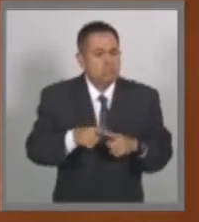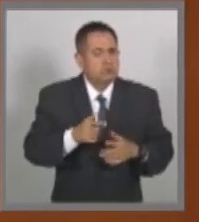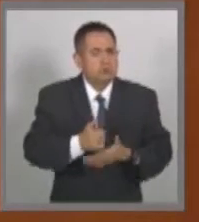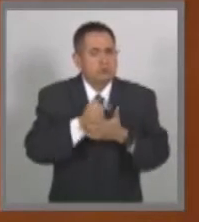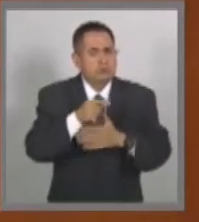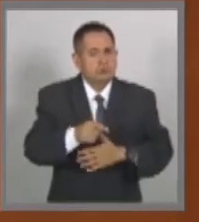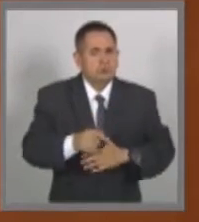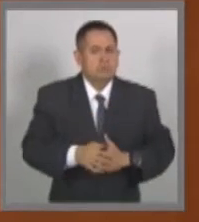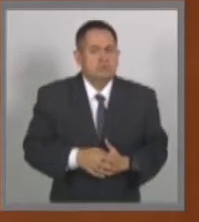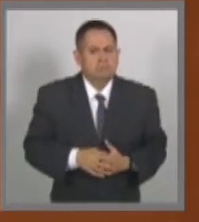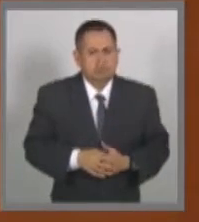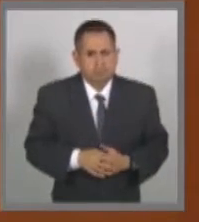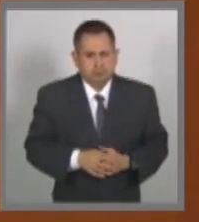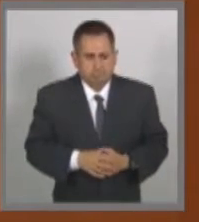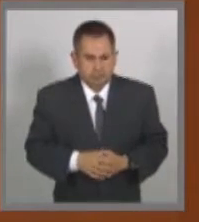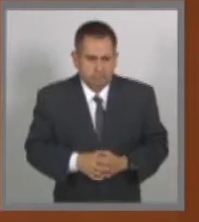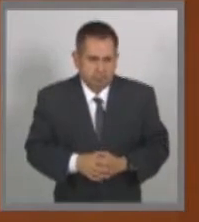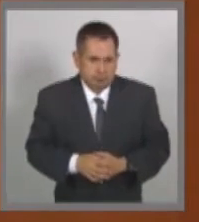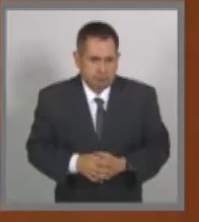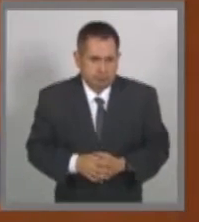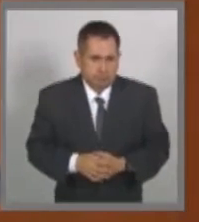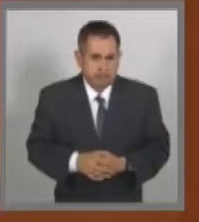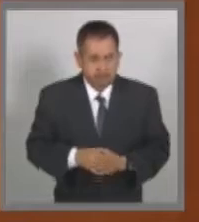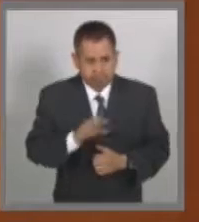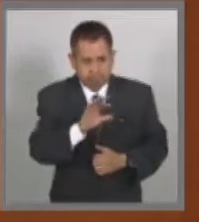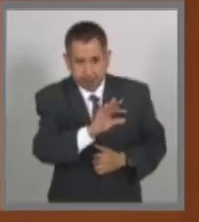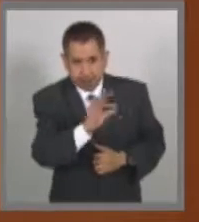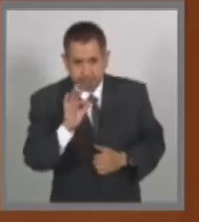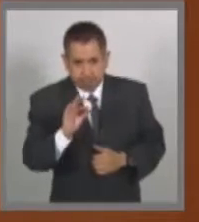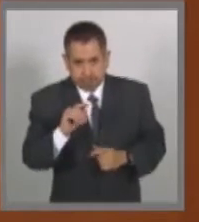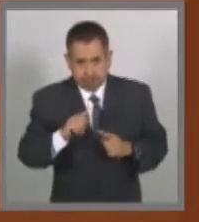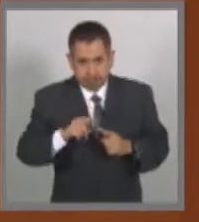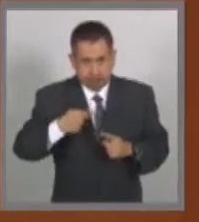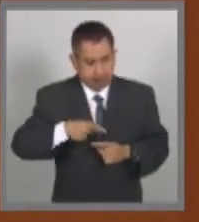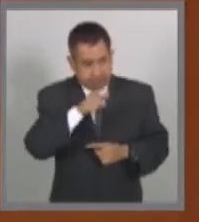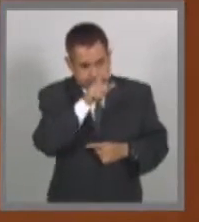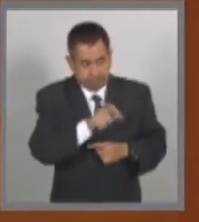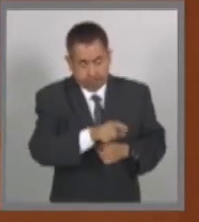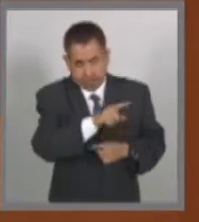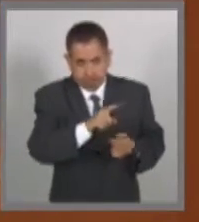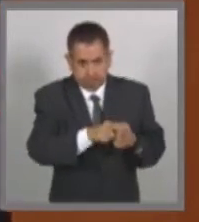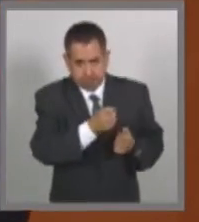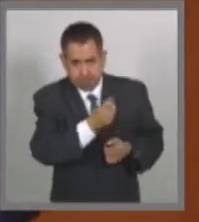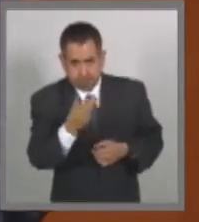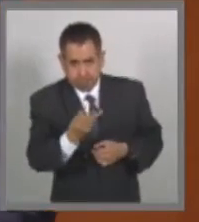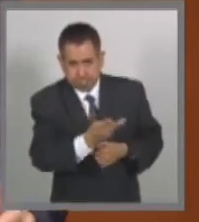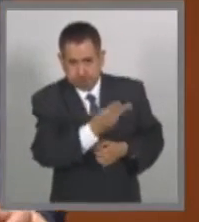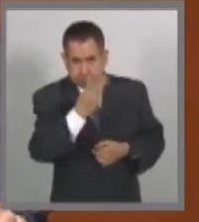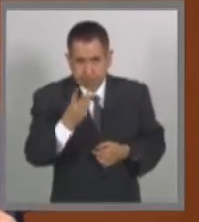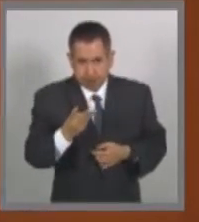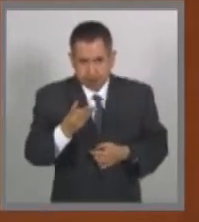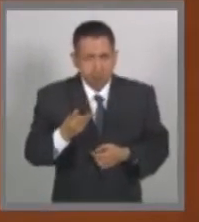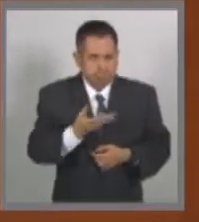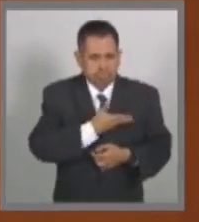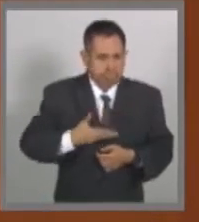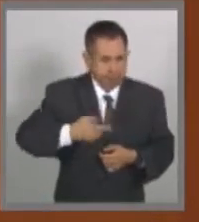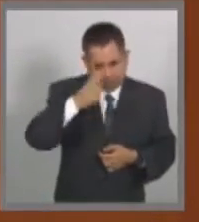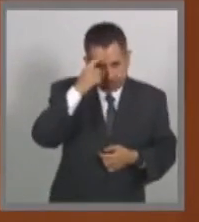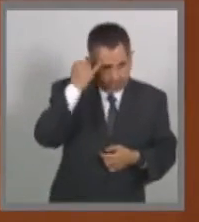esto. El nombrar a este comisionado entre la terna que ha presentado el